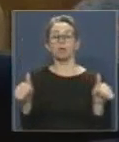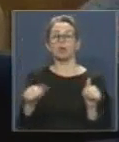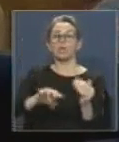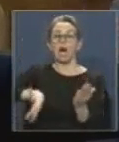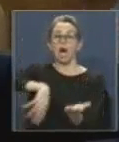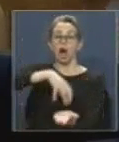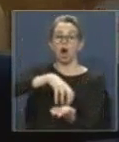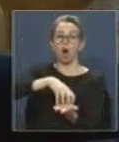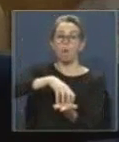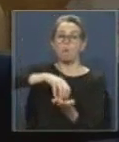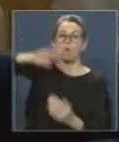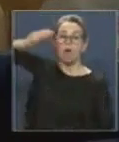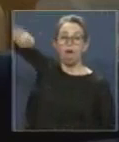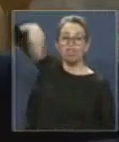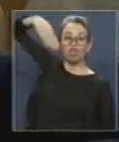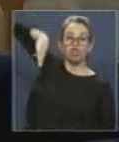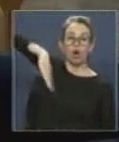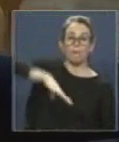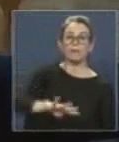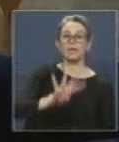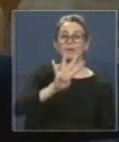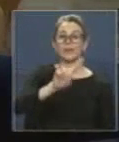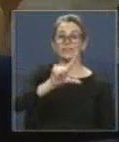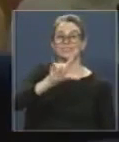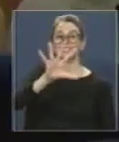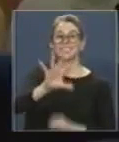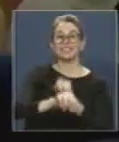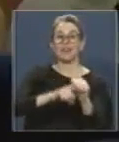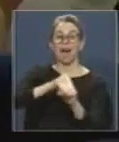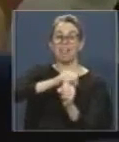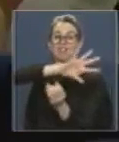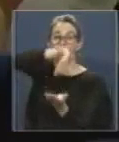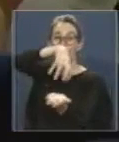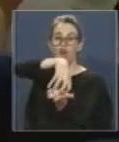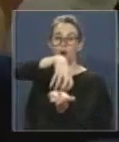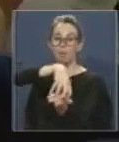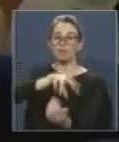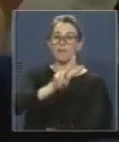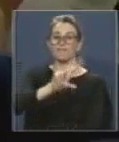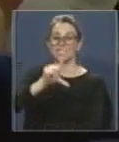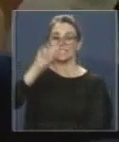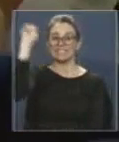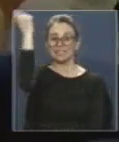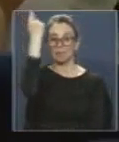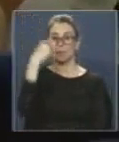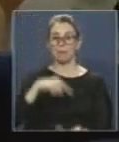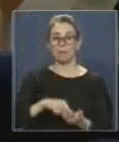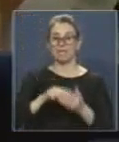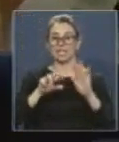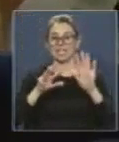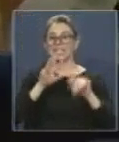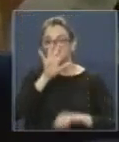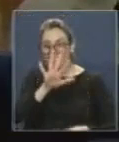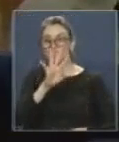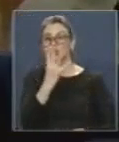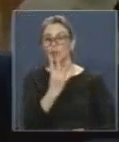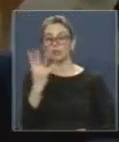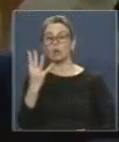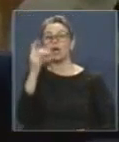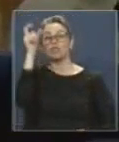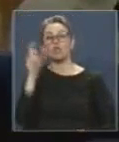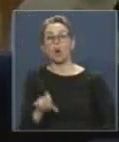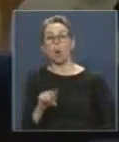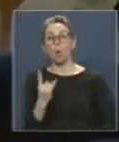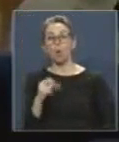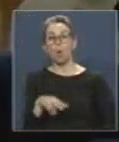comuna de tomé al cumplir sus 474 años de vida el 27 de septiembre de 1.544 don juan bautista'